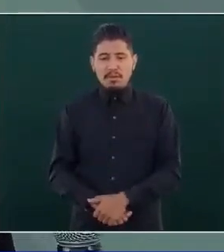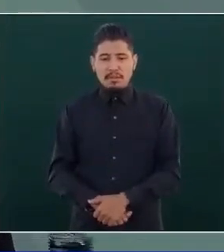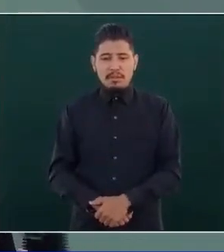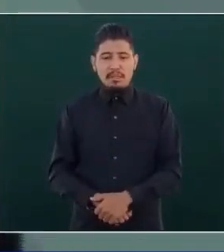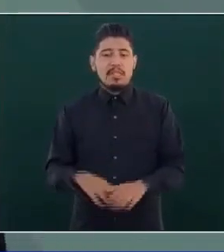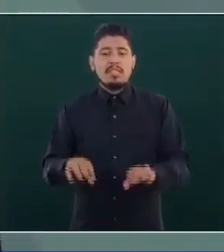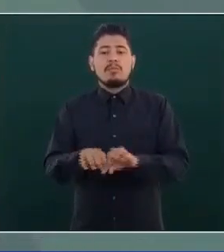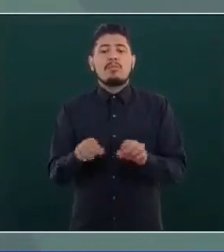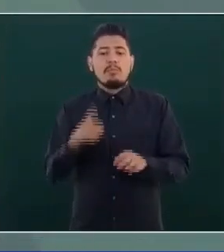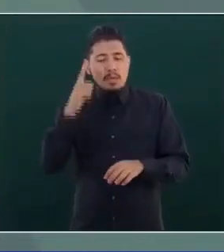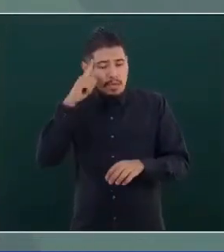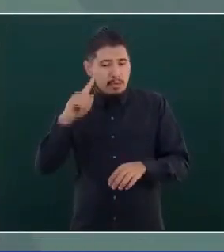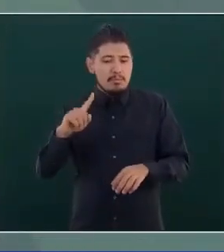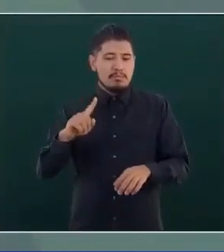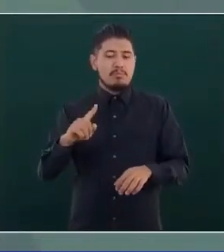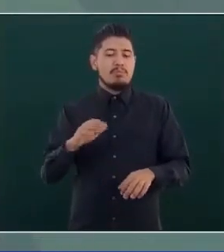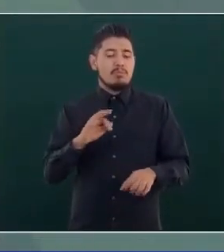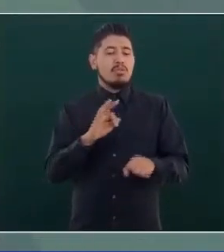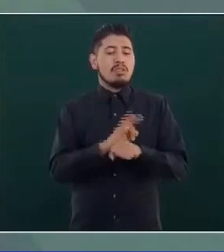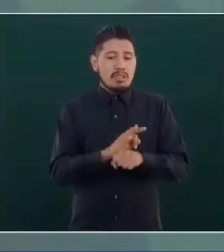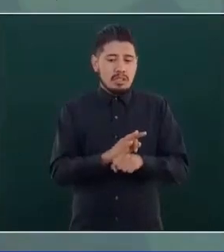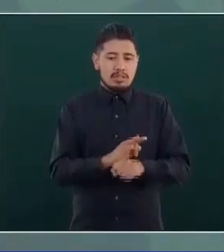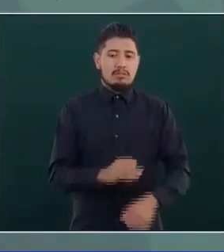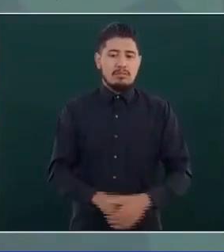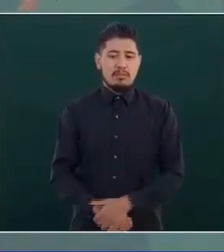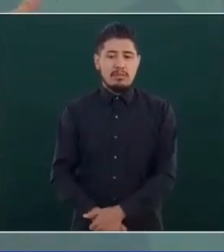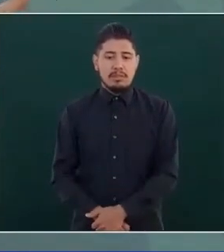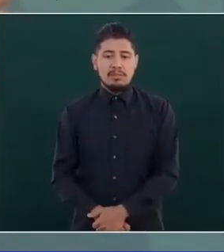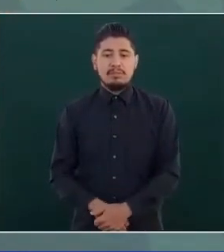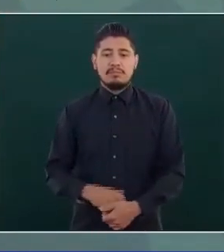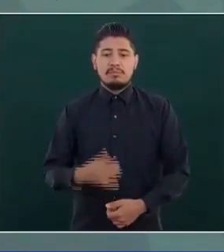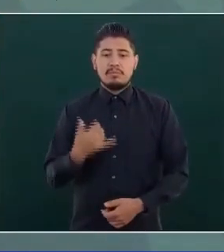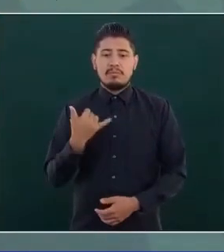equipos para protegerlos y